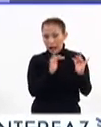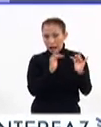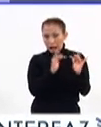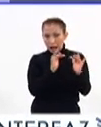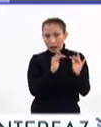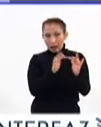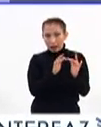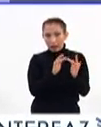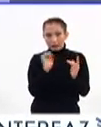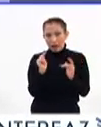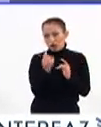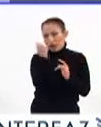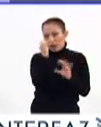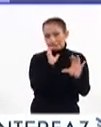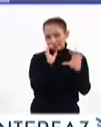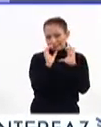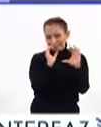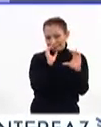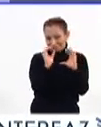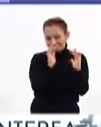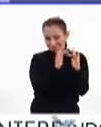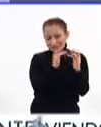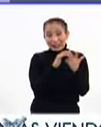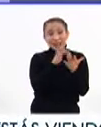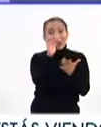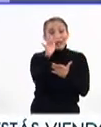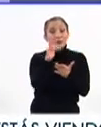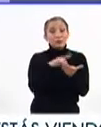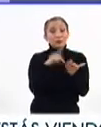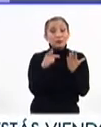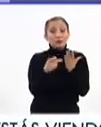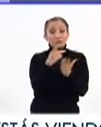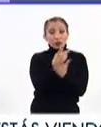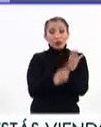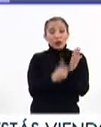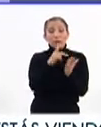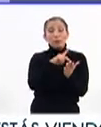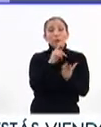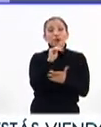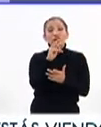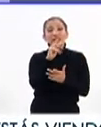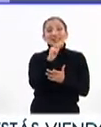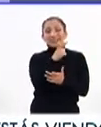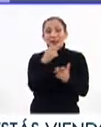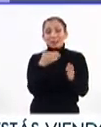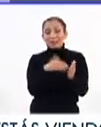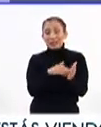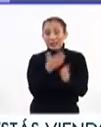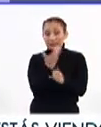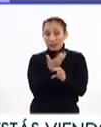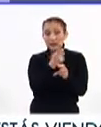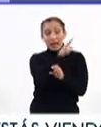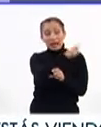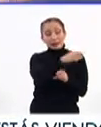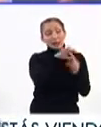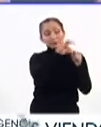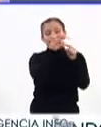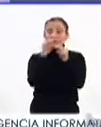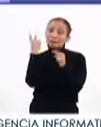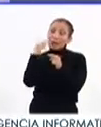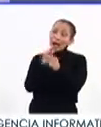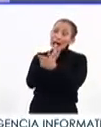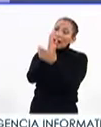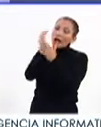través de las tecnologías de la comunicación. Y gracias al programa Proyecta 100,000 Estados Unidos, ella nos va a llevar a